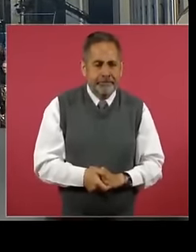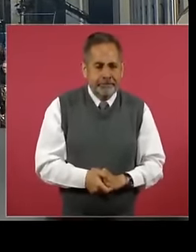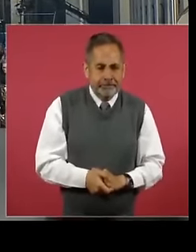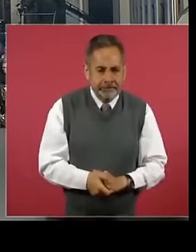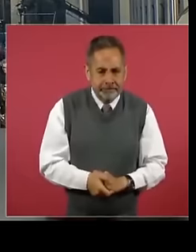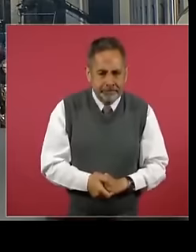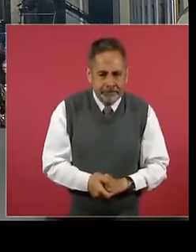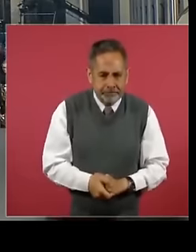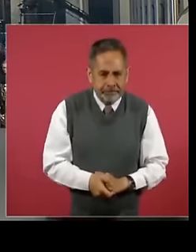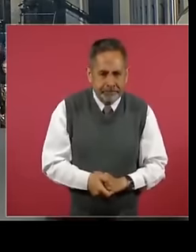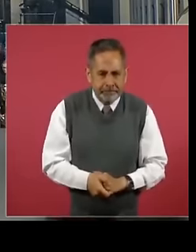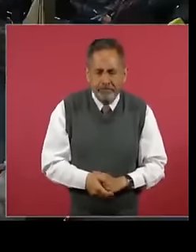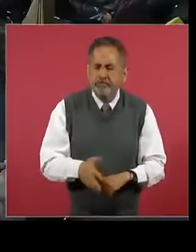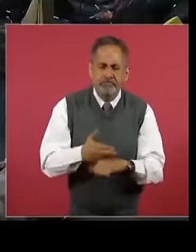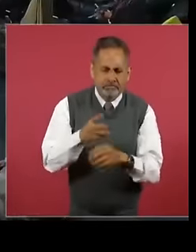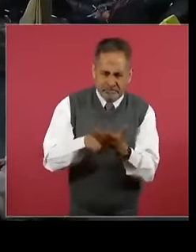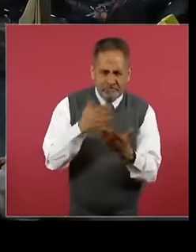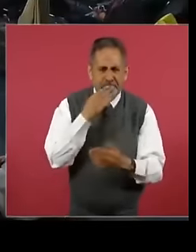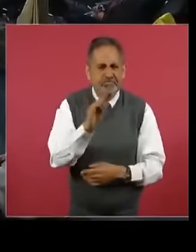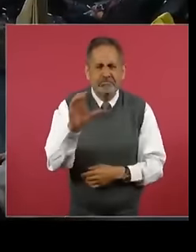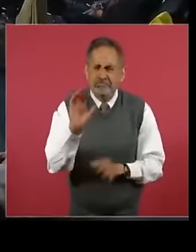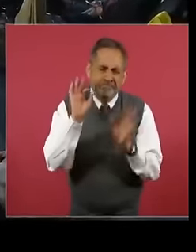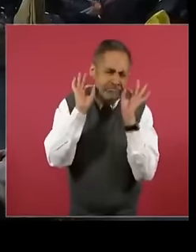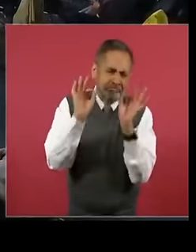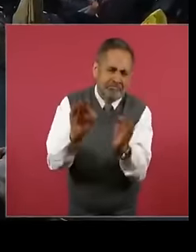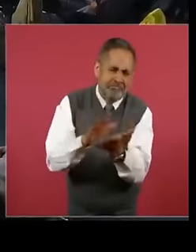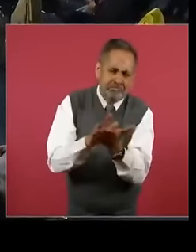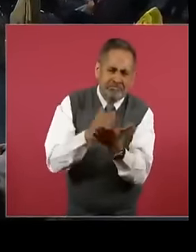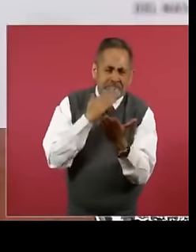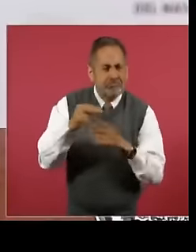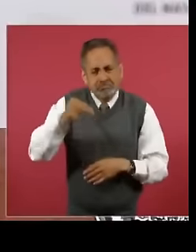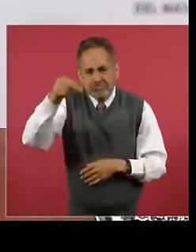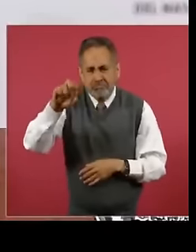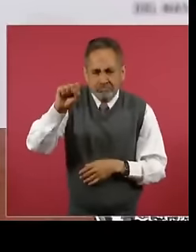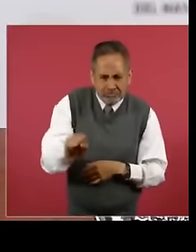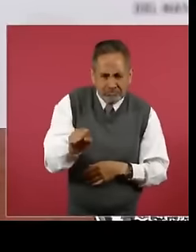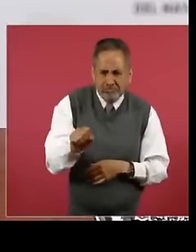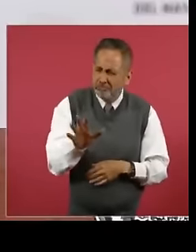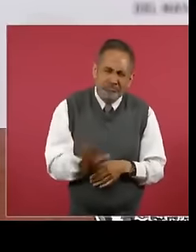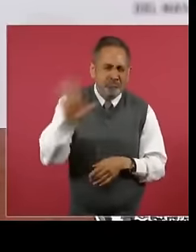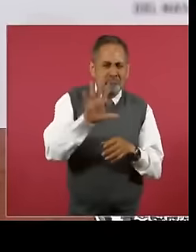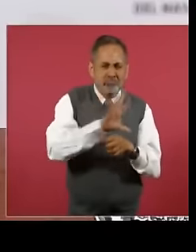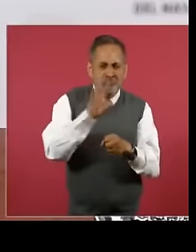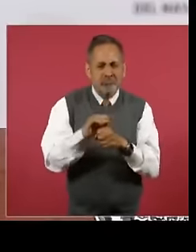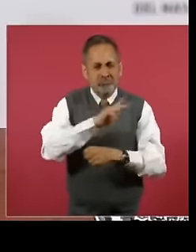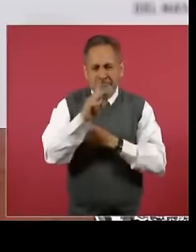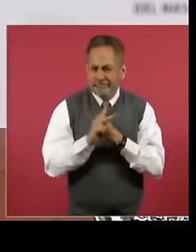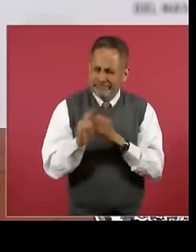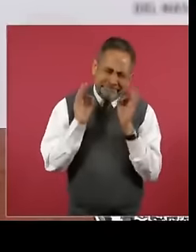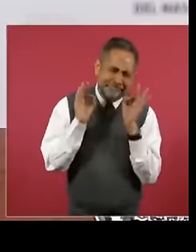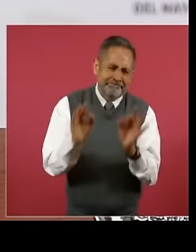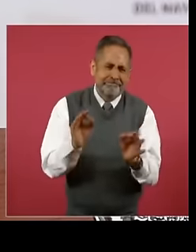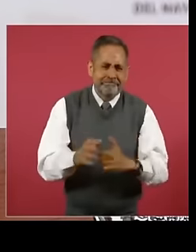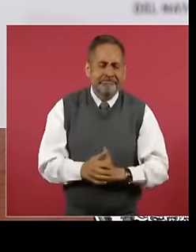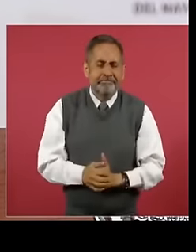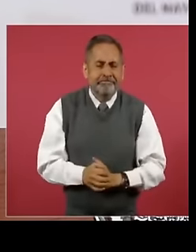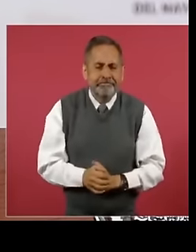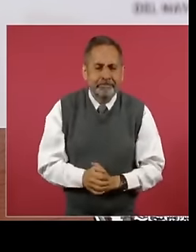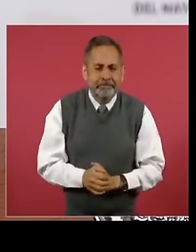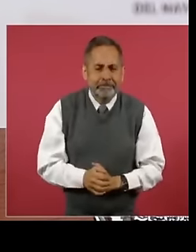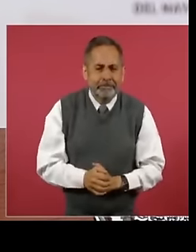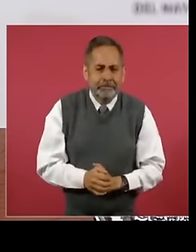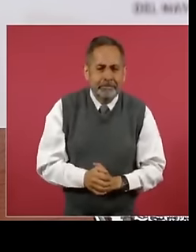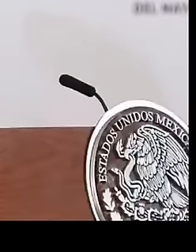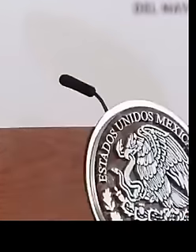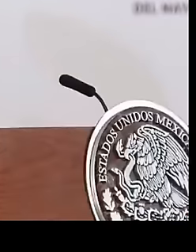una manera también de hacer política donde usa unos distractores en los cuales es muy fácil de distraer a esos